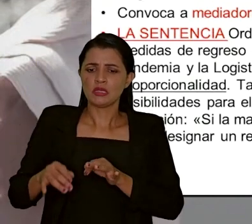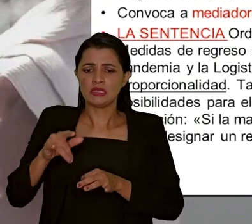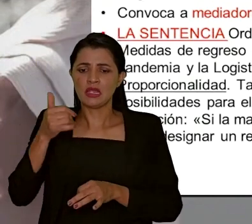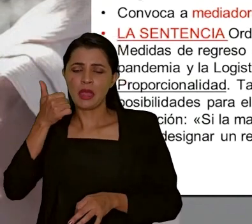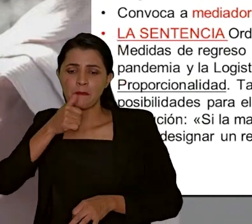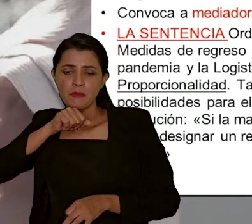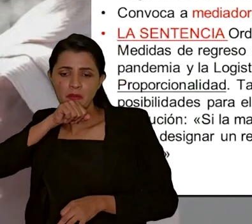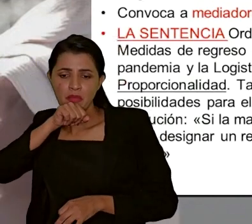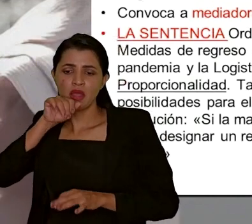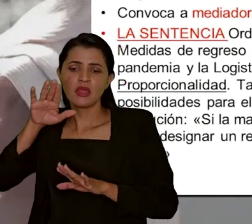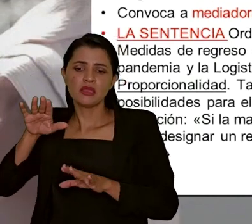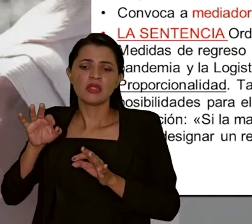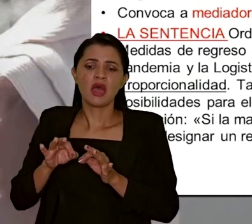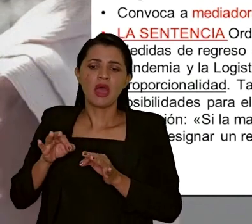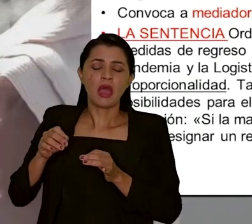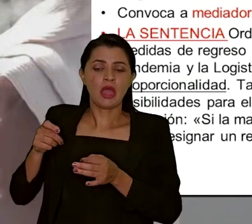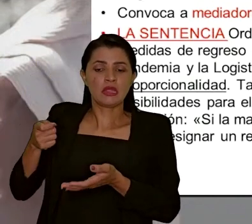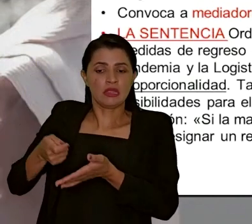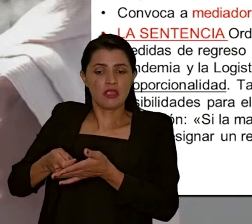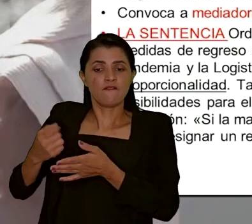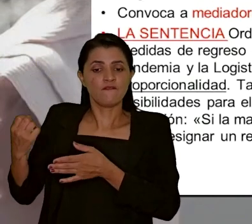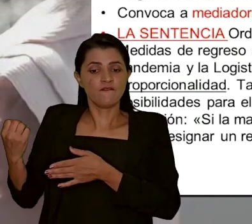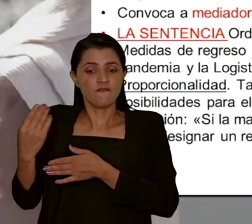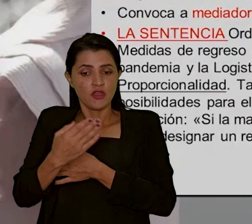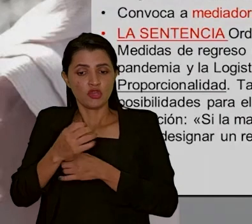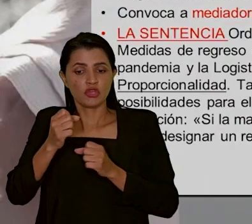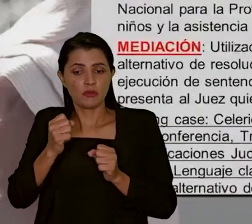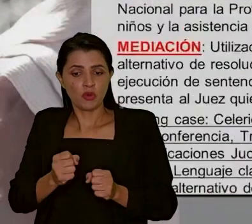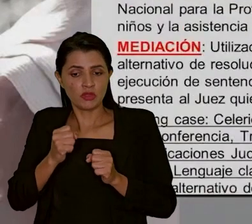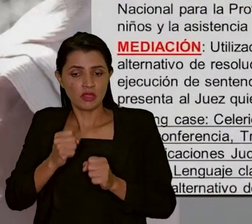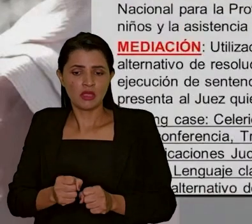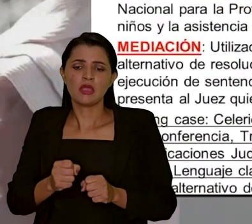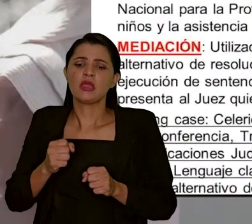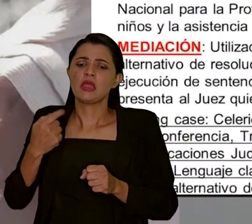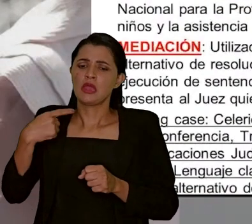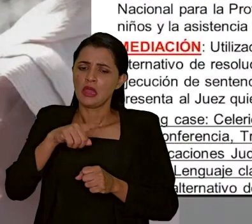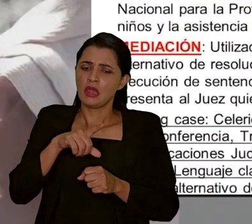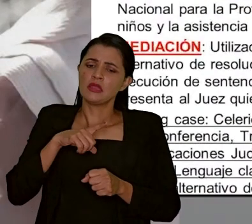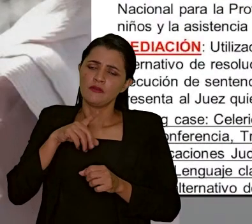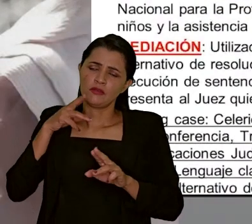podrá designar un referente efectivo de la niña para